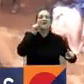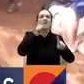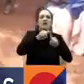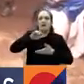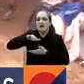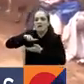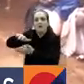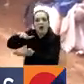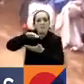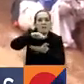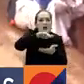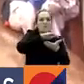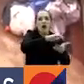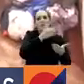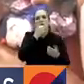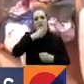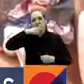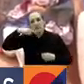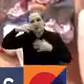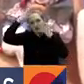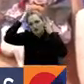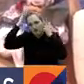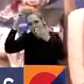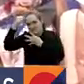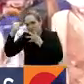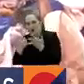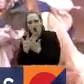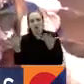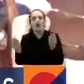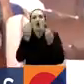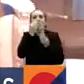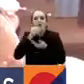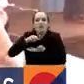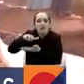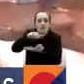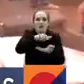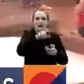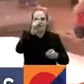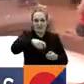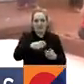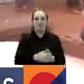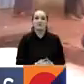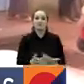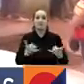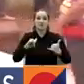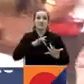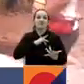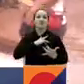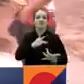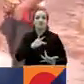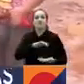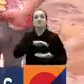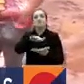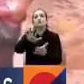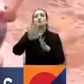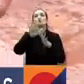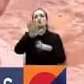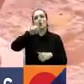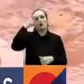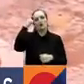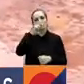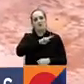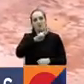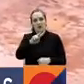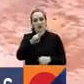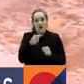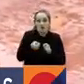ayudas humanitarias como kit de aseo, también algún tipo de alimentos. Eso fueron entregados por parte de la gobernación del Valle del Cauca y en las